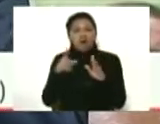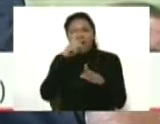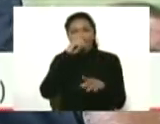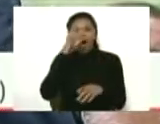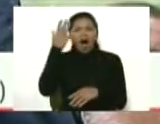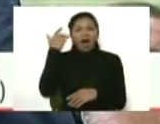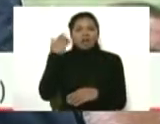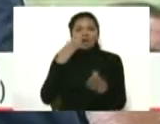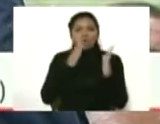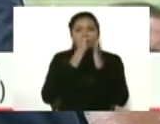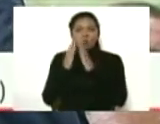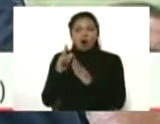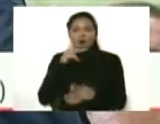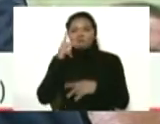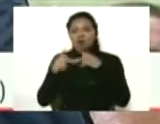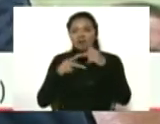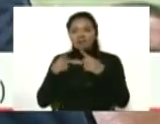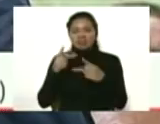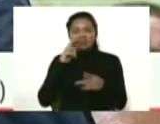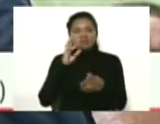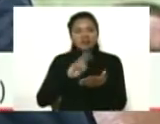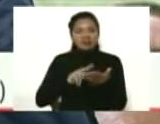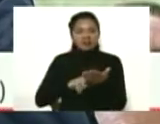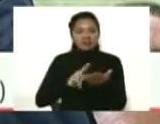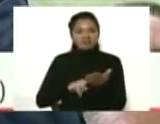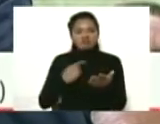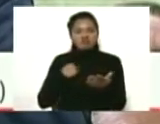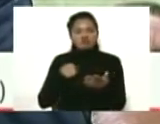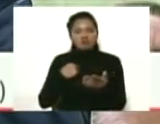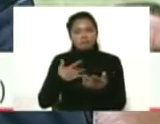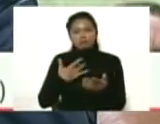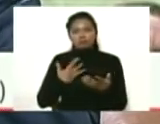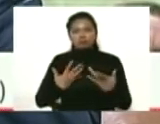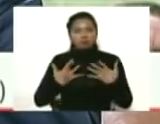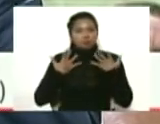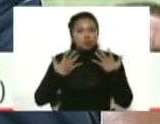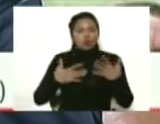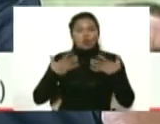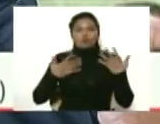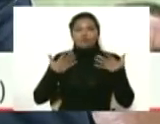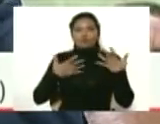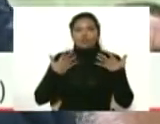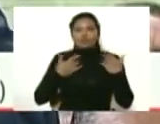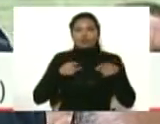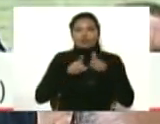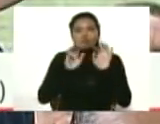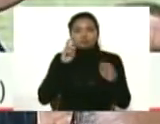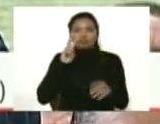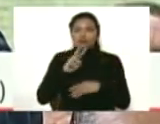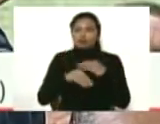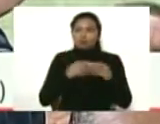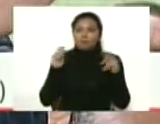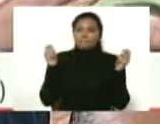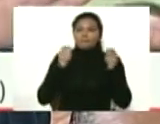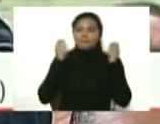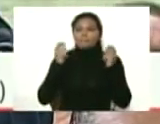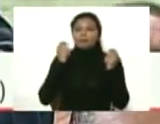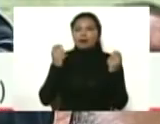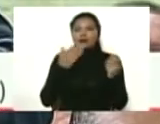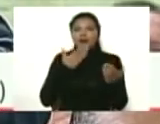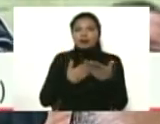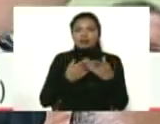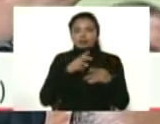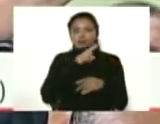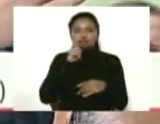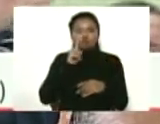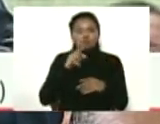las organizaciones políticas, de verdad que me lleno de emoción y de entusiasmo al ver cómo usted ha impulsado. Gracias, en nombre